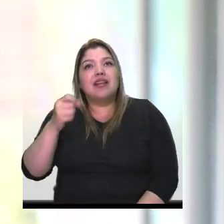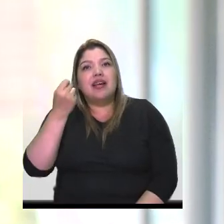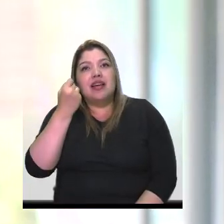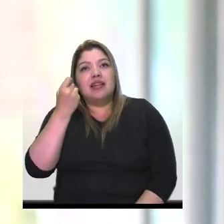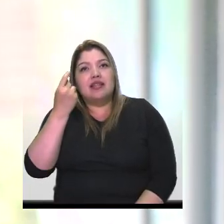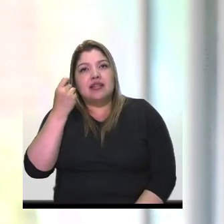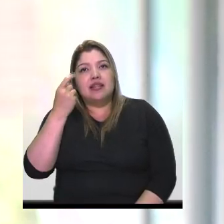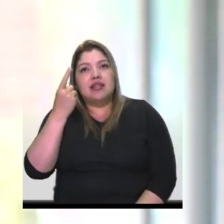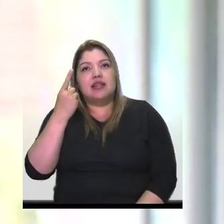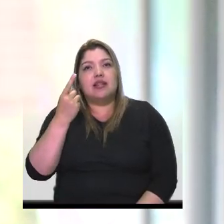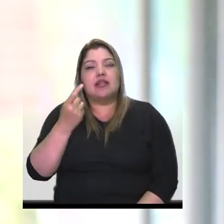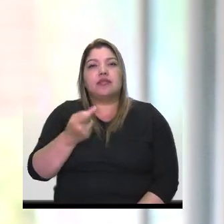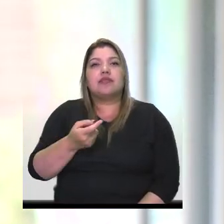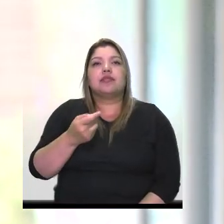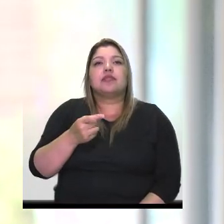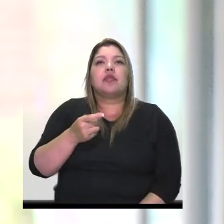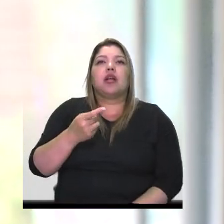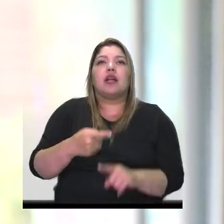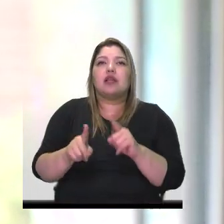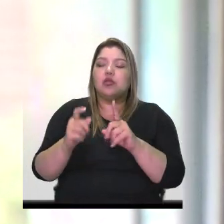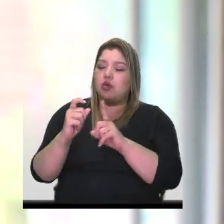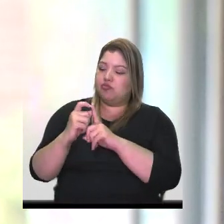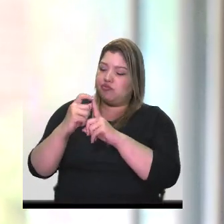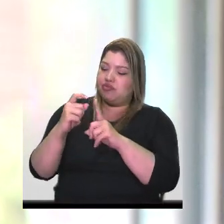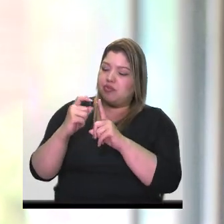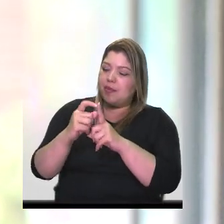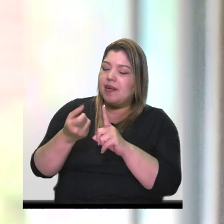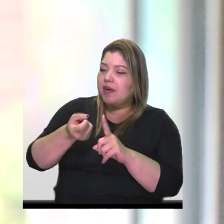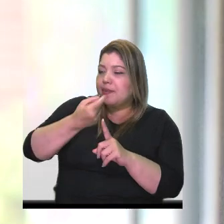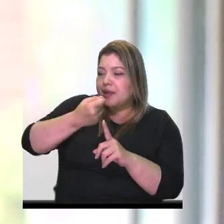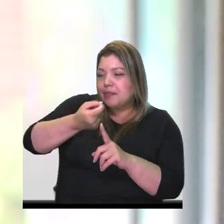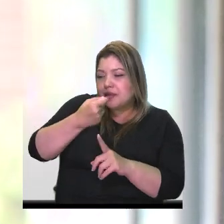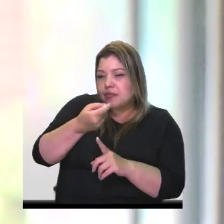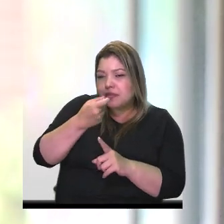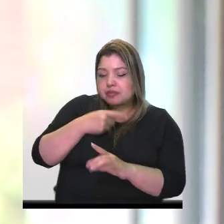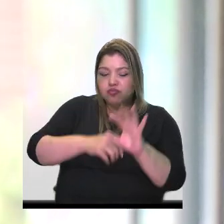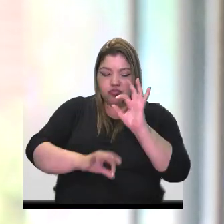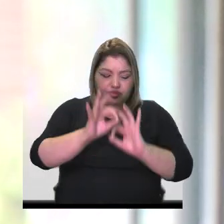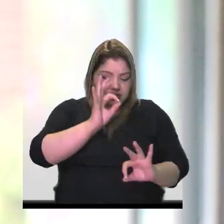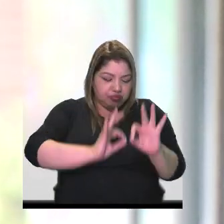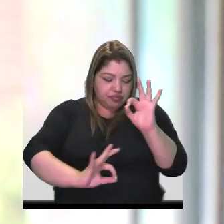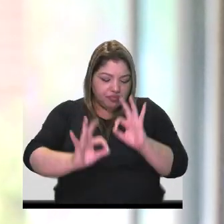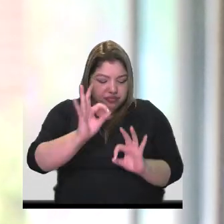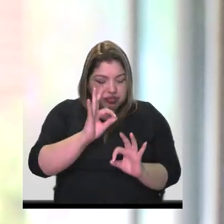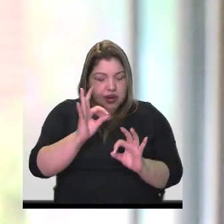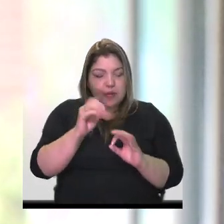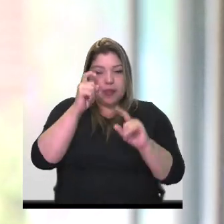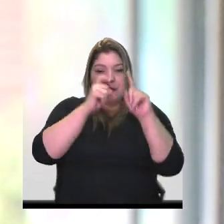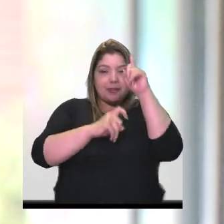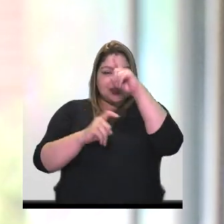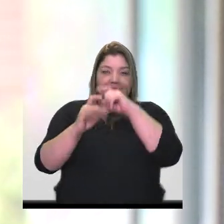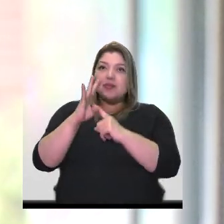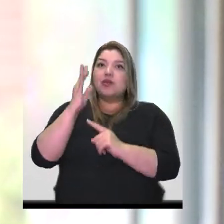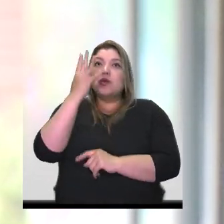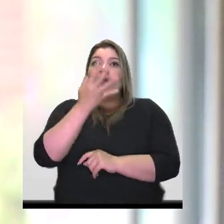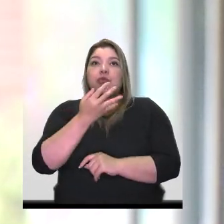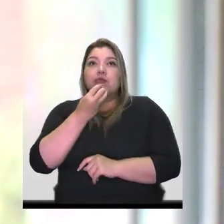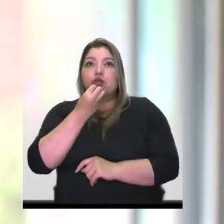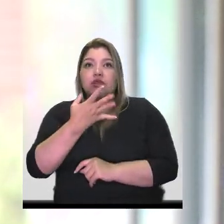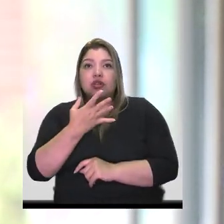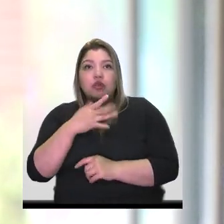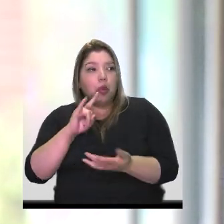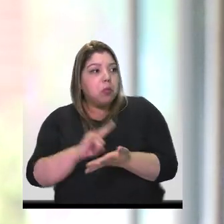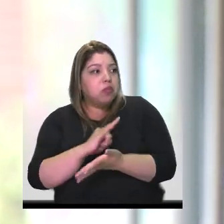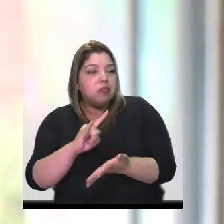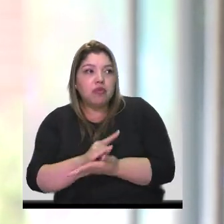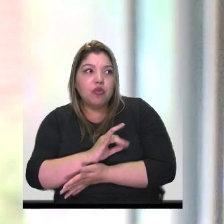como por ejemplo, como la palabra como medicina, el cuidado del pensamiento bonito, no se saca de ahí, eso